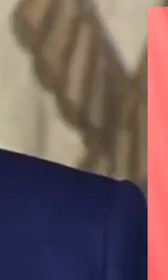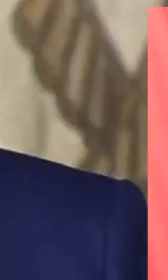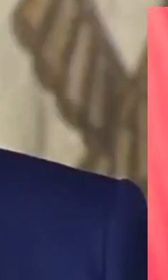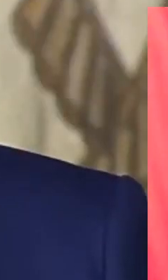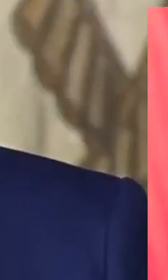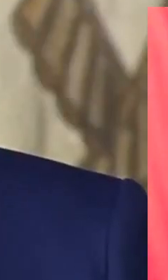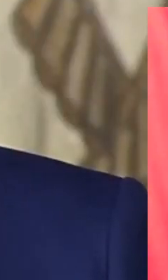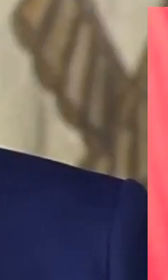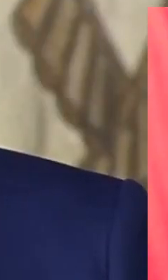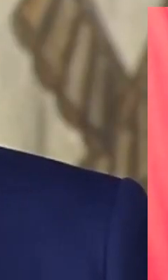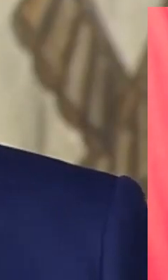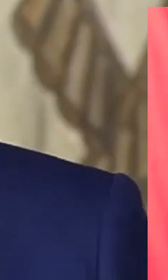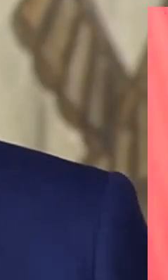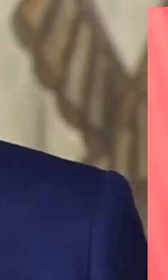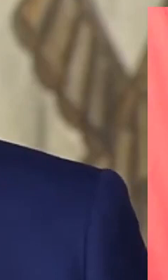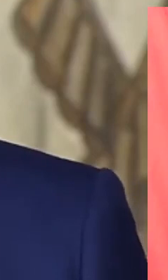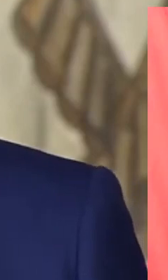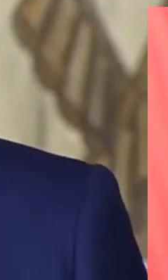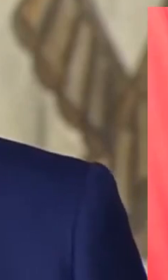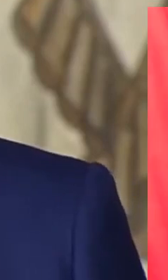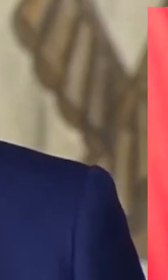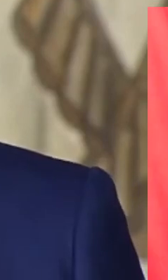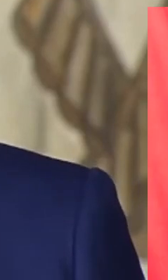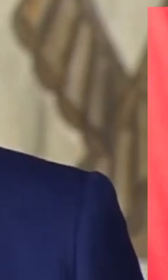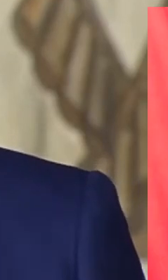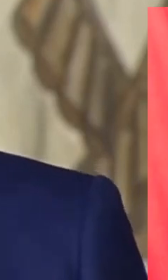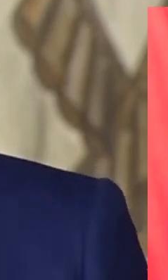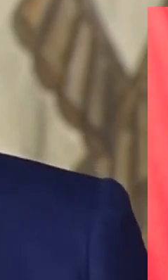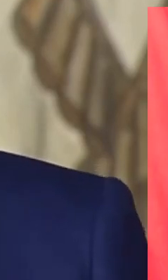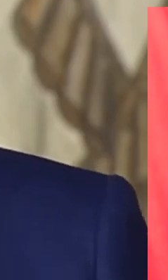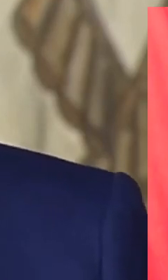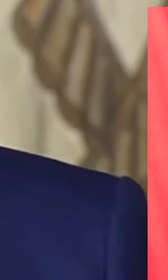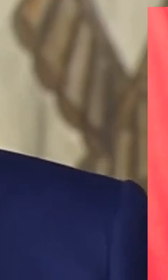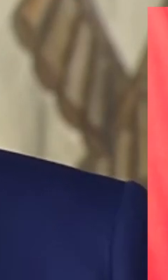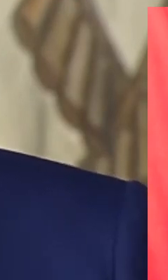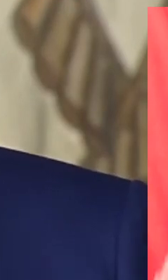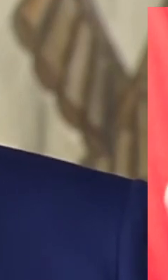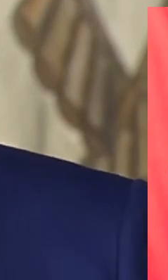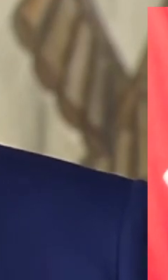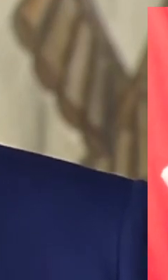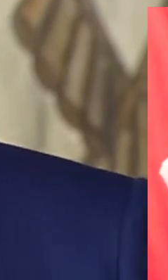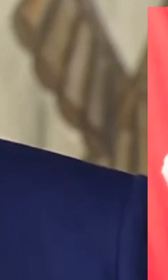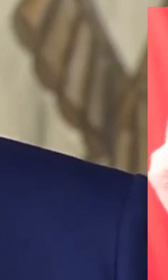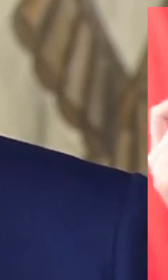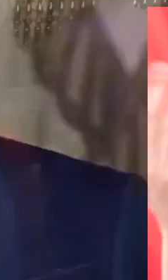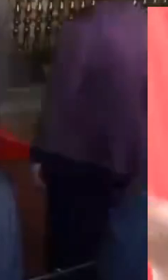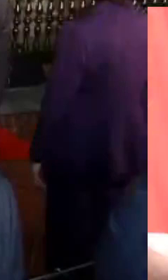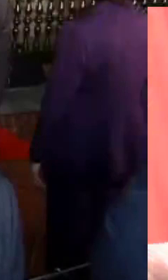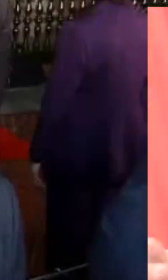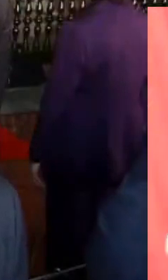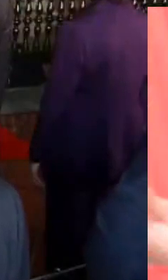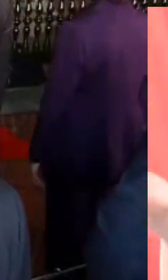de gobierno. Aquí el presidente Sweet Cotton Head nos está cantando el himno nacional. Ya se acabó.